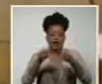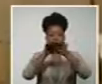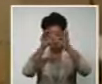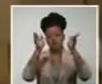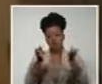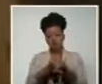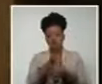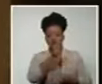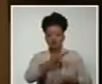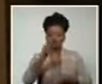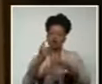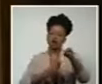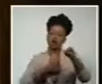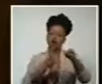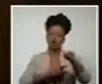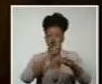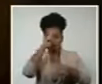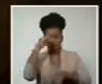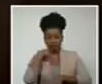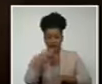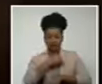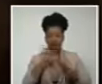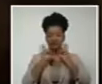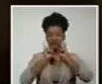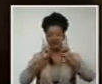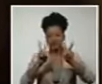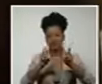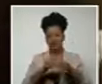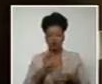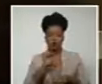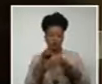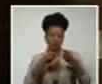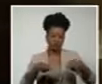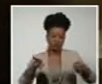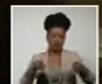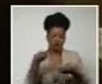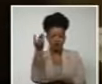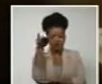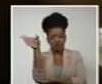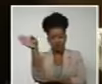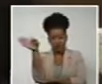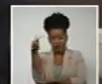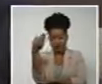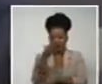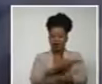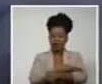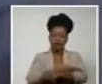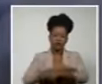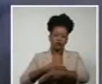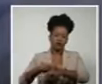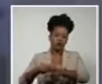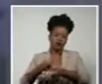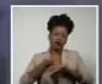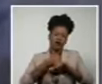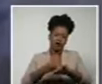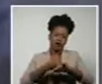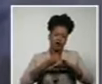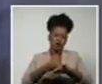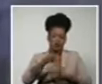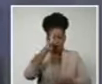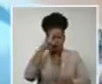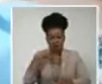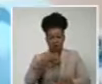la vida, o este himno con esta bandera desplegada, la historia de la colaboración médica cubana